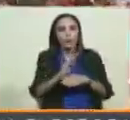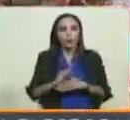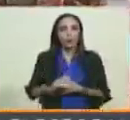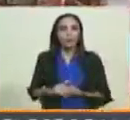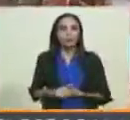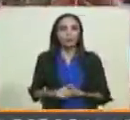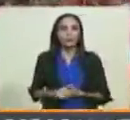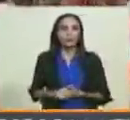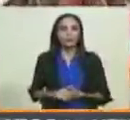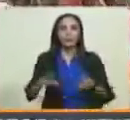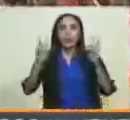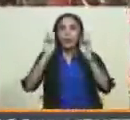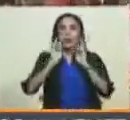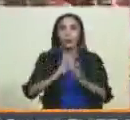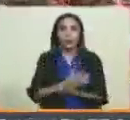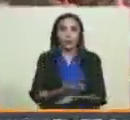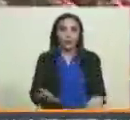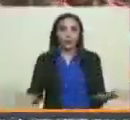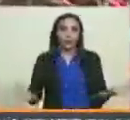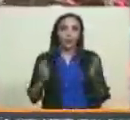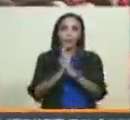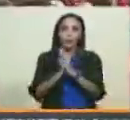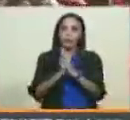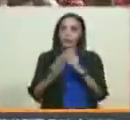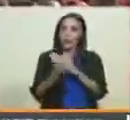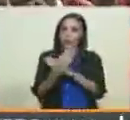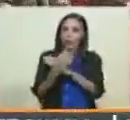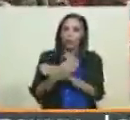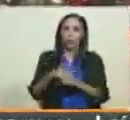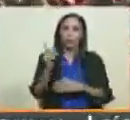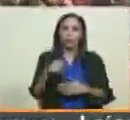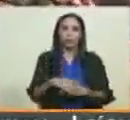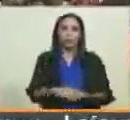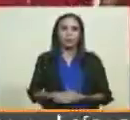Pedirle a la Chinita que nos dé su protección.